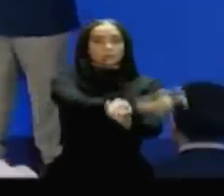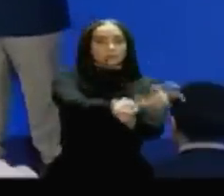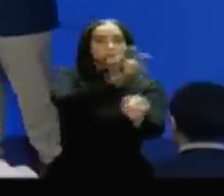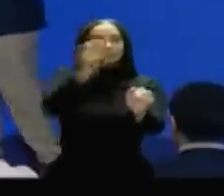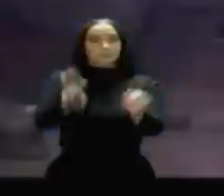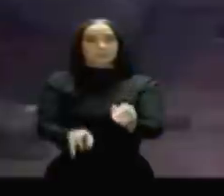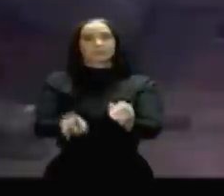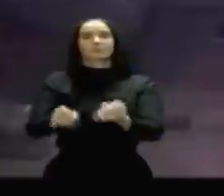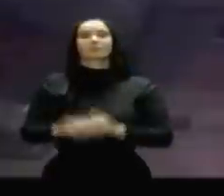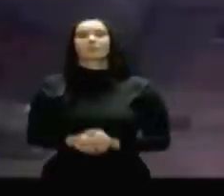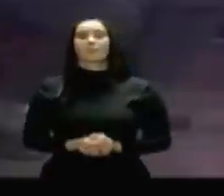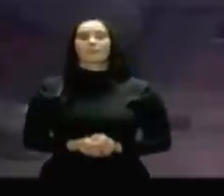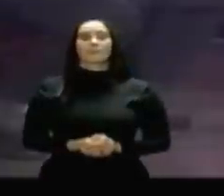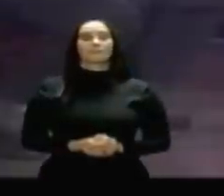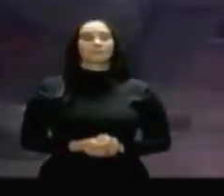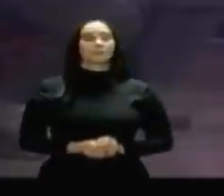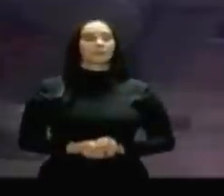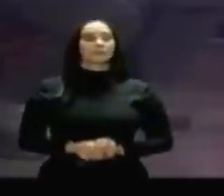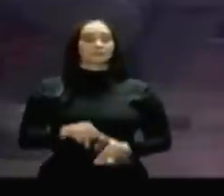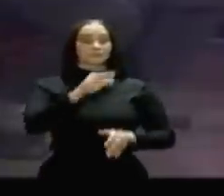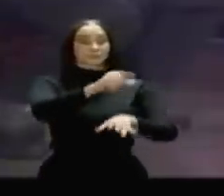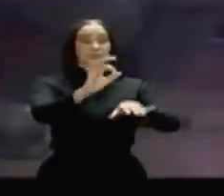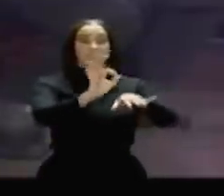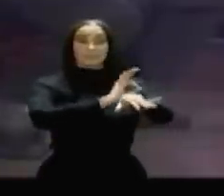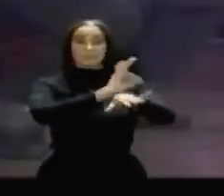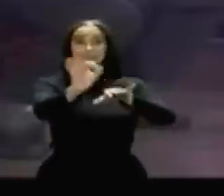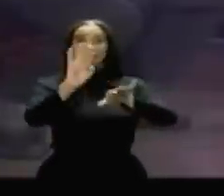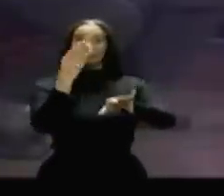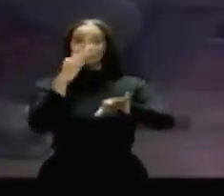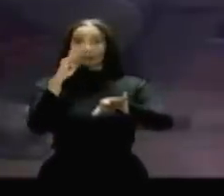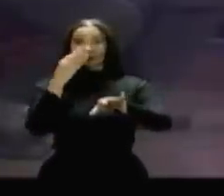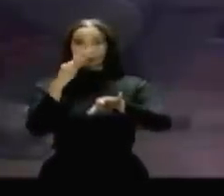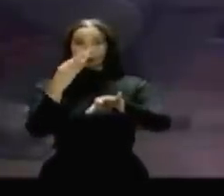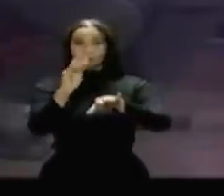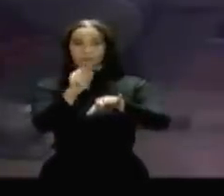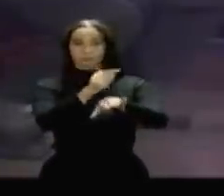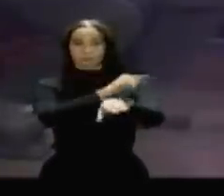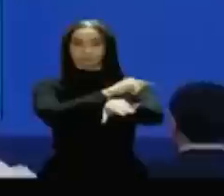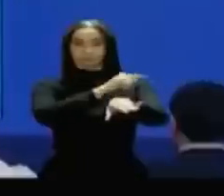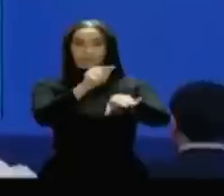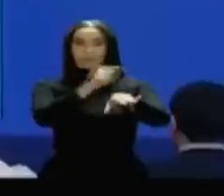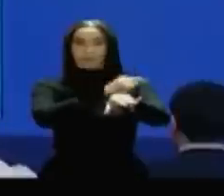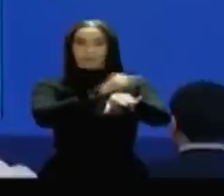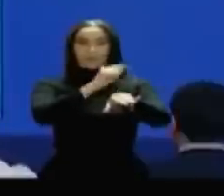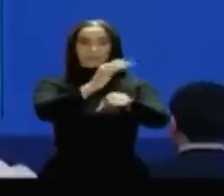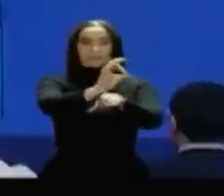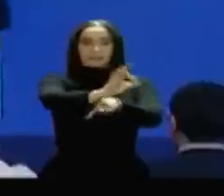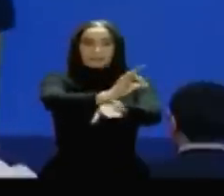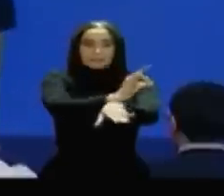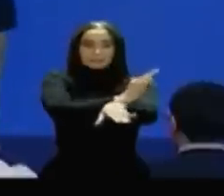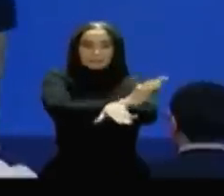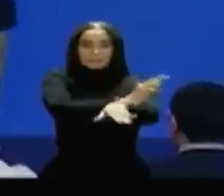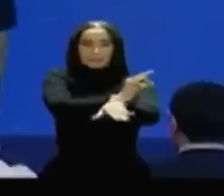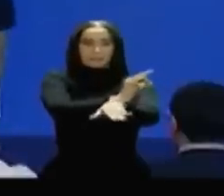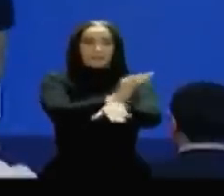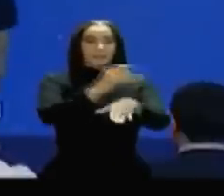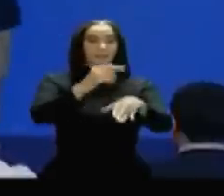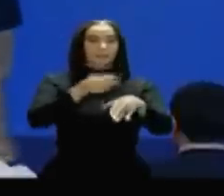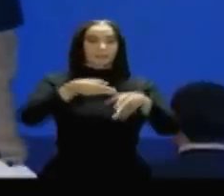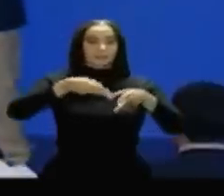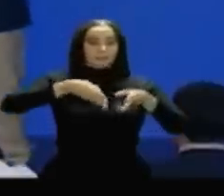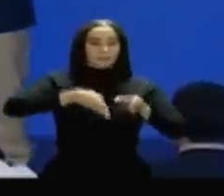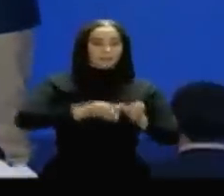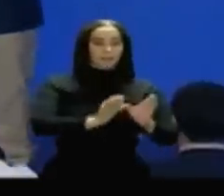y sigamos ahí mirando la imagen. Bueno, ahí está la parte de la vigía y ahora les comparto las tomas. Y dicen, salvamos el